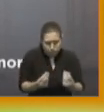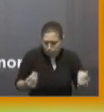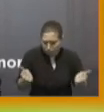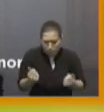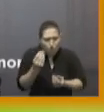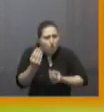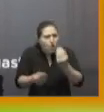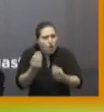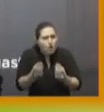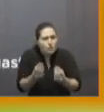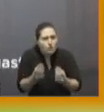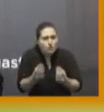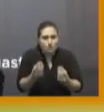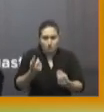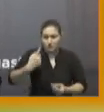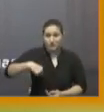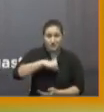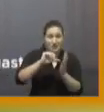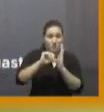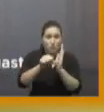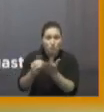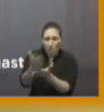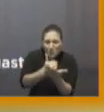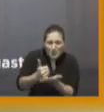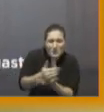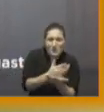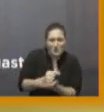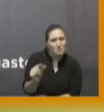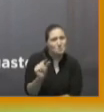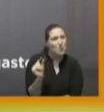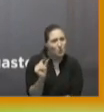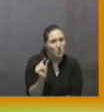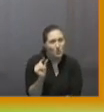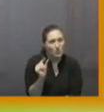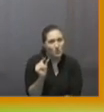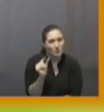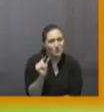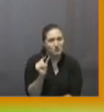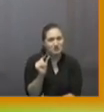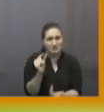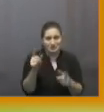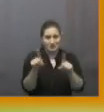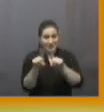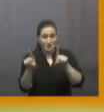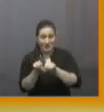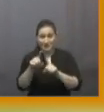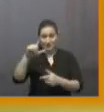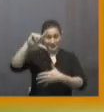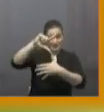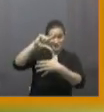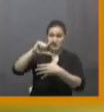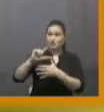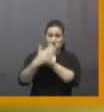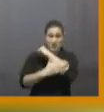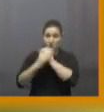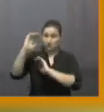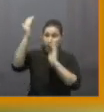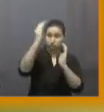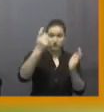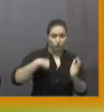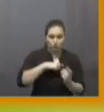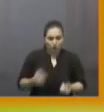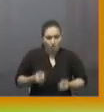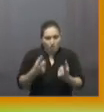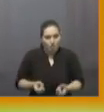eficientizar entonces los recursos existentes y ver de qué otra manera que no sea cargando más a la